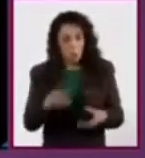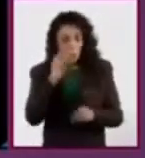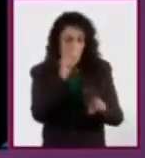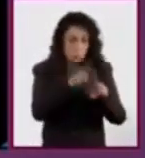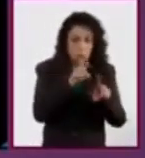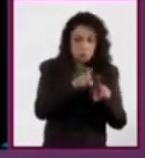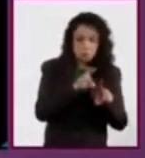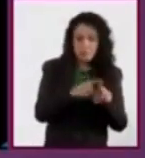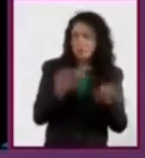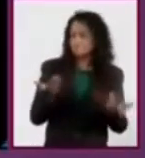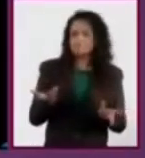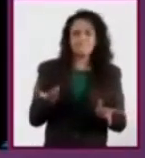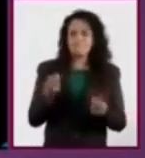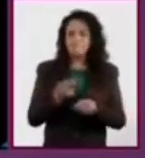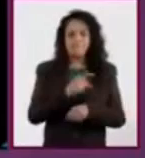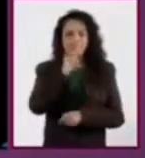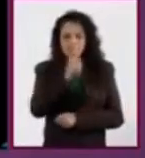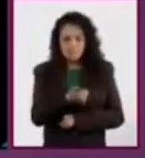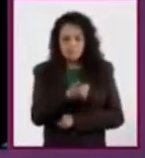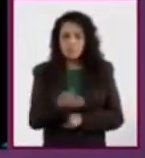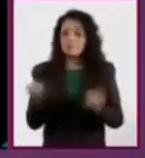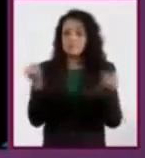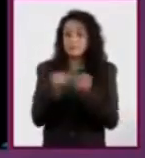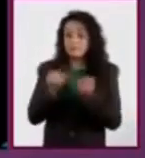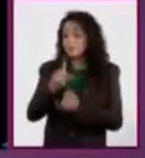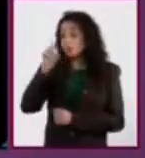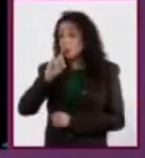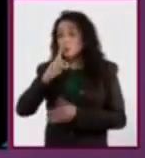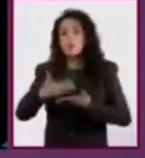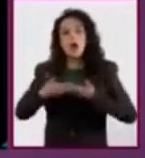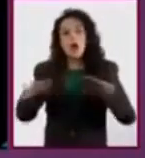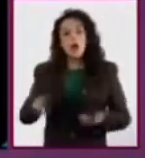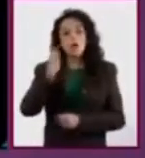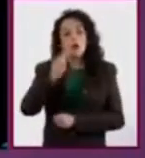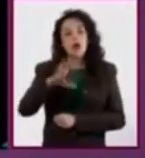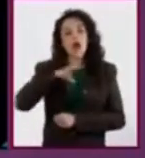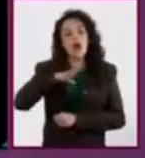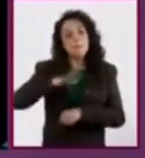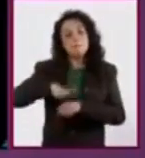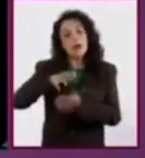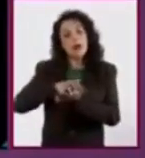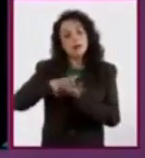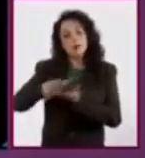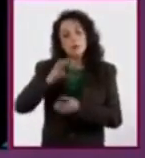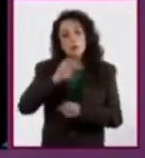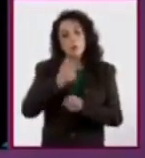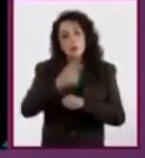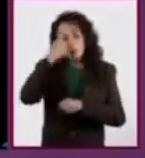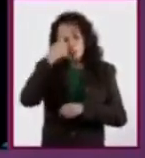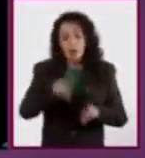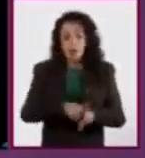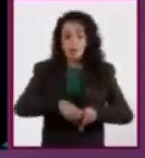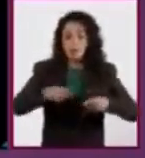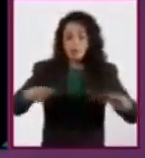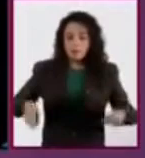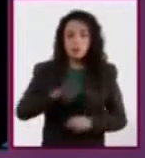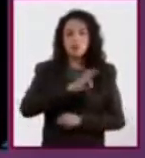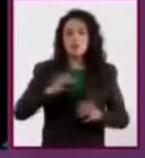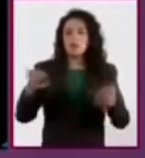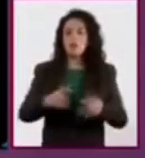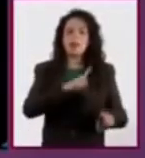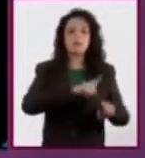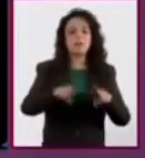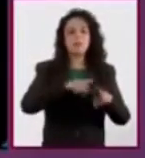burla. Del mismo modo, las mujeres ahora tienen mayores oportunidades de desarrollo y realizan actividades de las